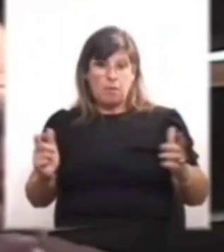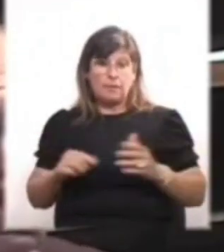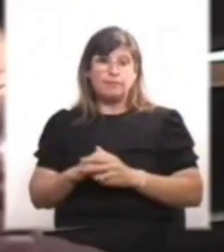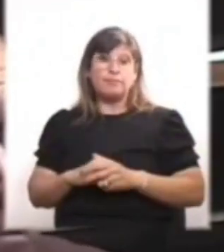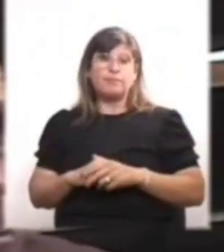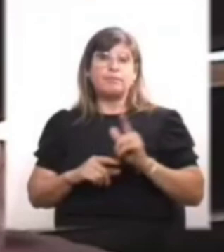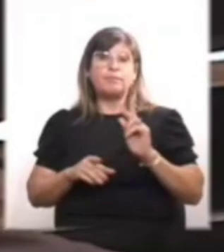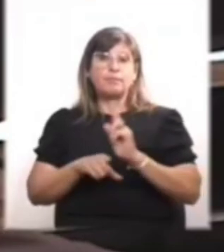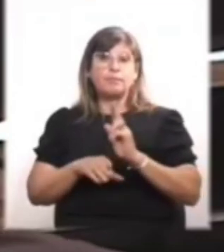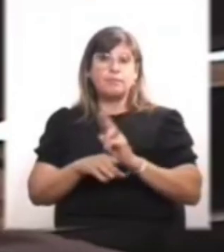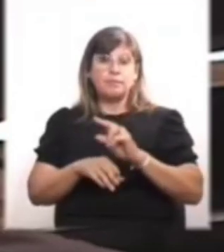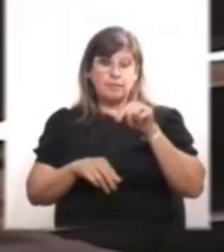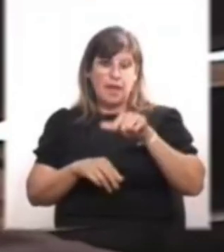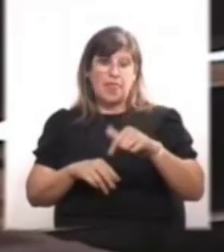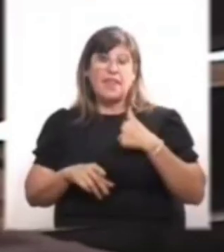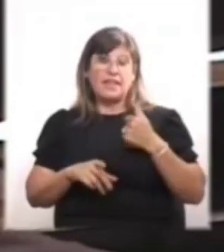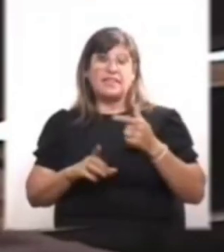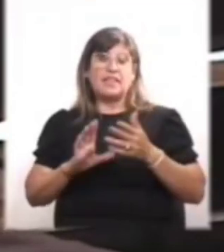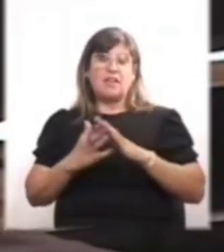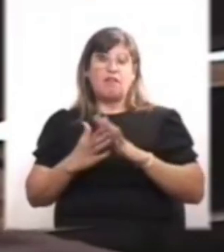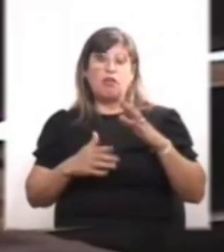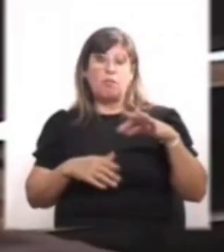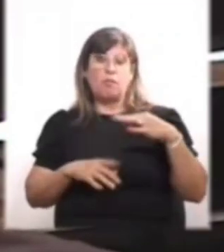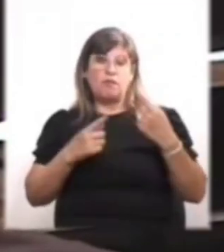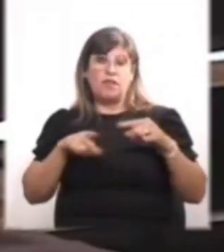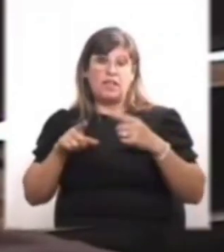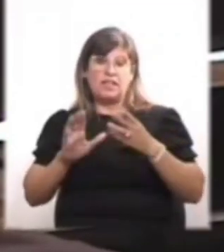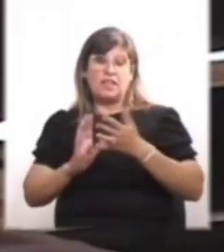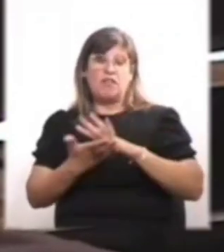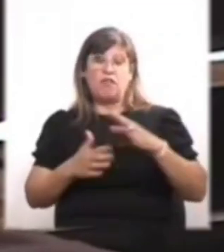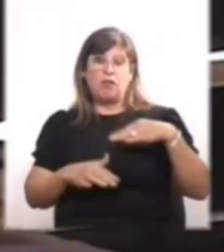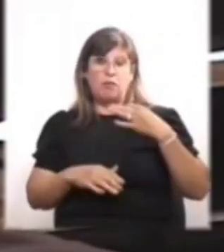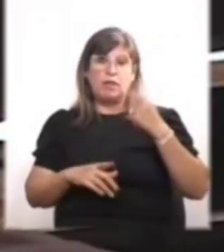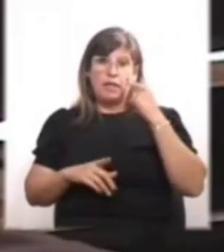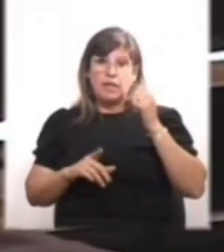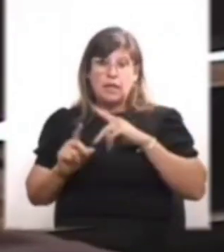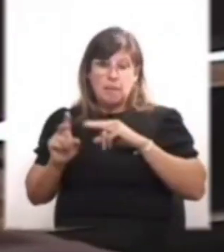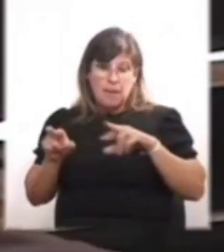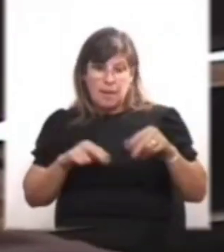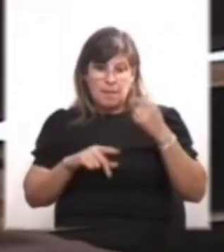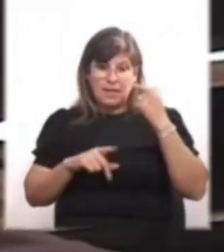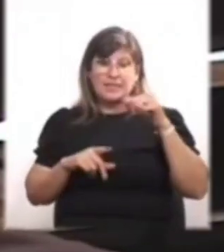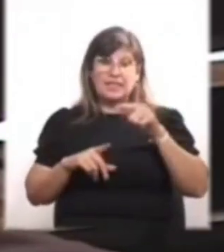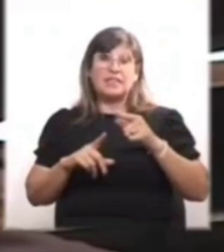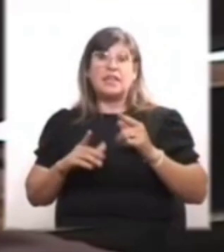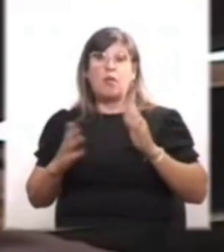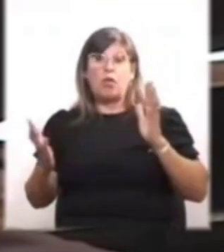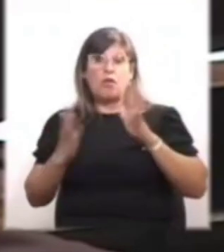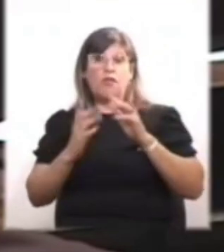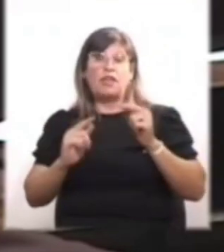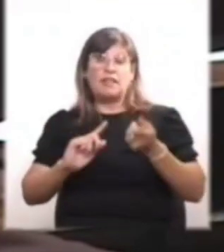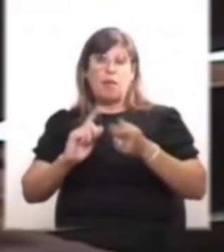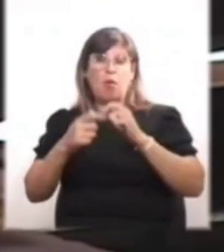La conservación de esa biodiversidad es crucial para mantener la resiliencia de los ecosistemas frente al cambio climático. Las especies de árboles y